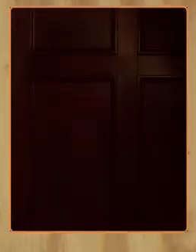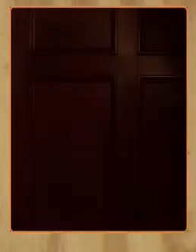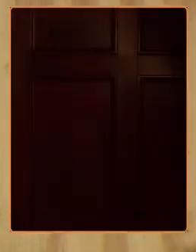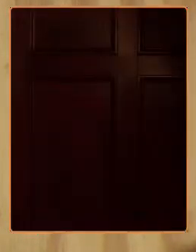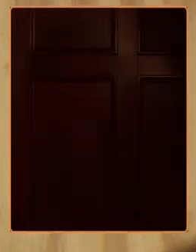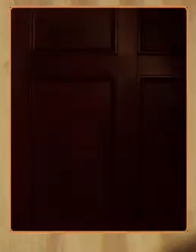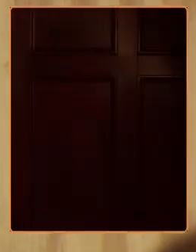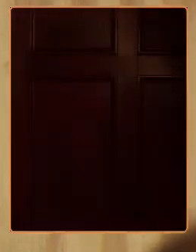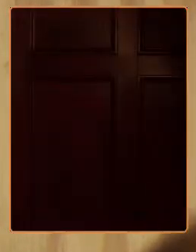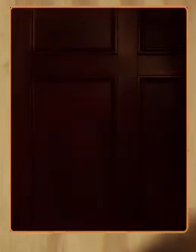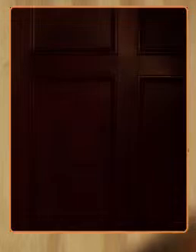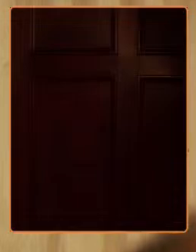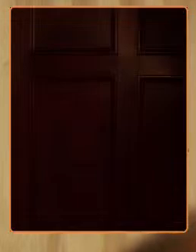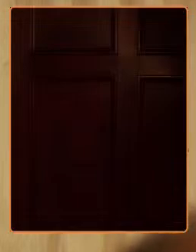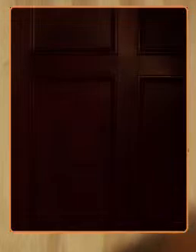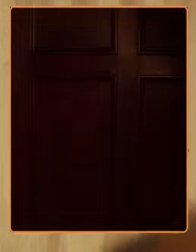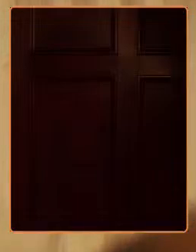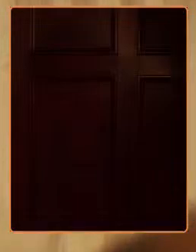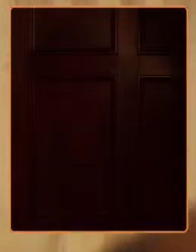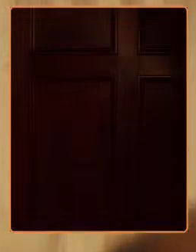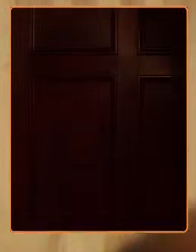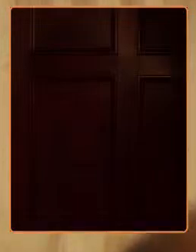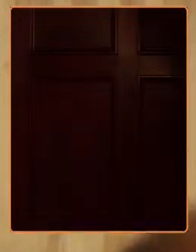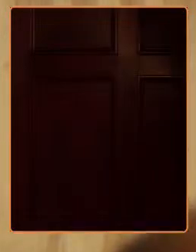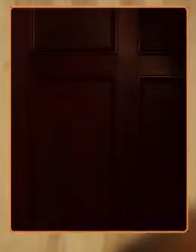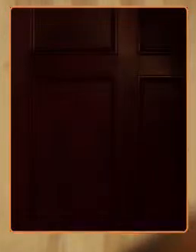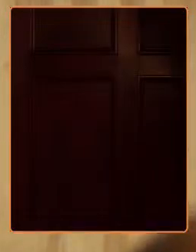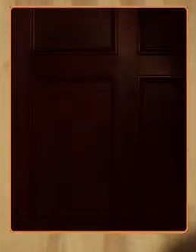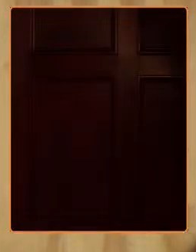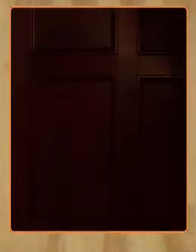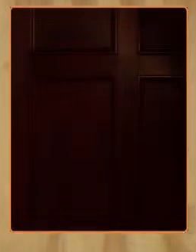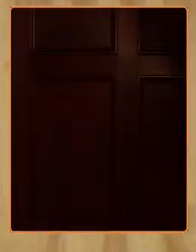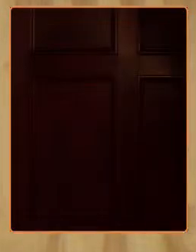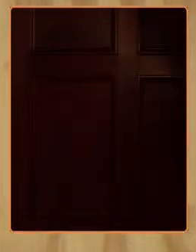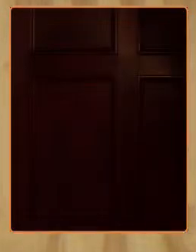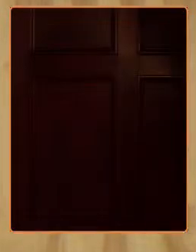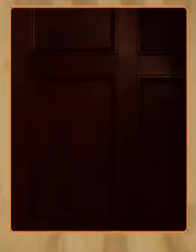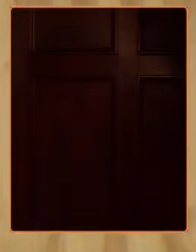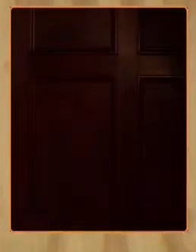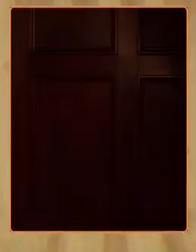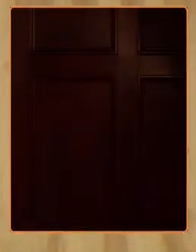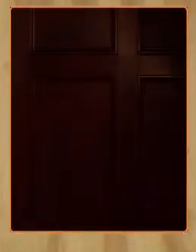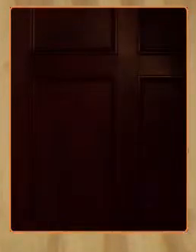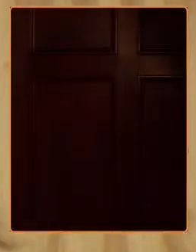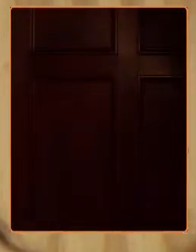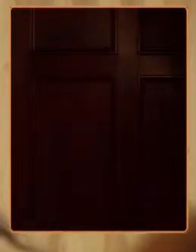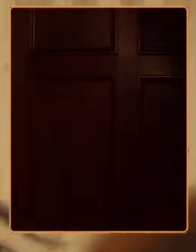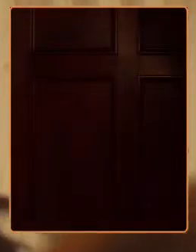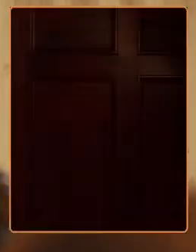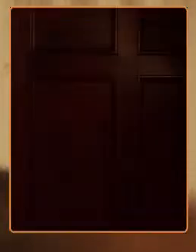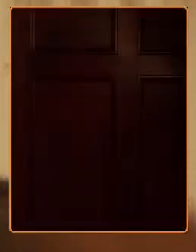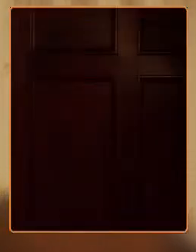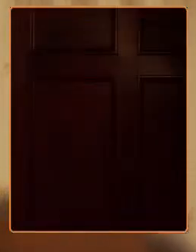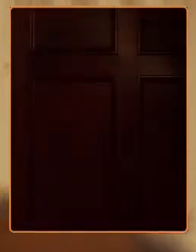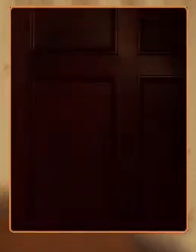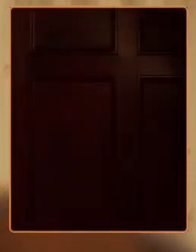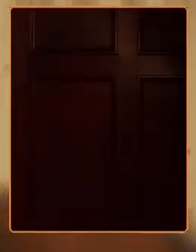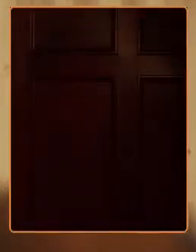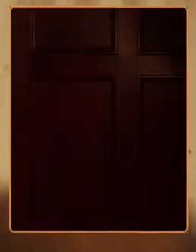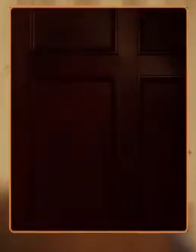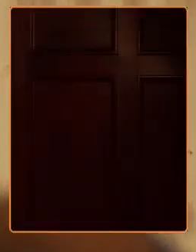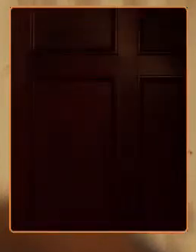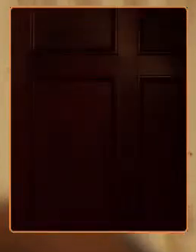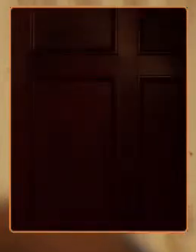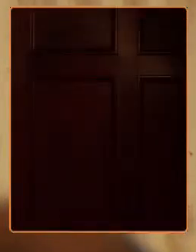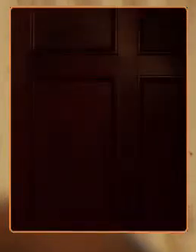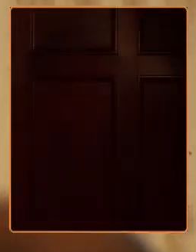pasar cruzando el hall y cruzando la sala de cowork a sacarnos una foto institucional, todos aquellos que lo deseen, la foto